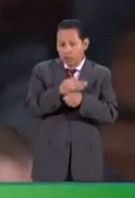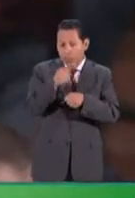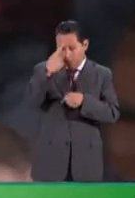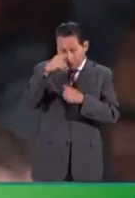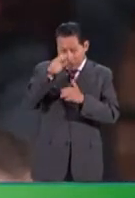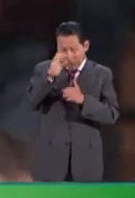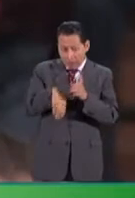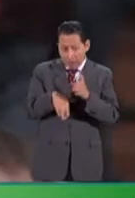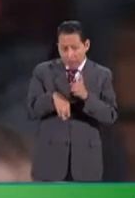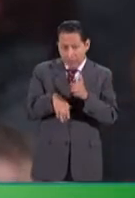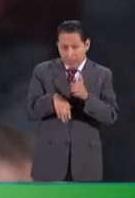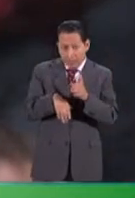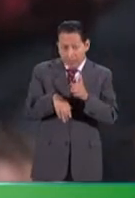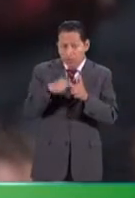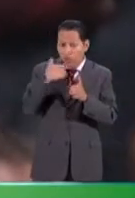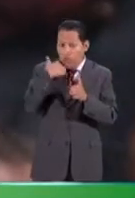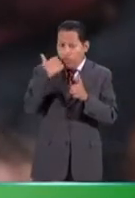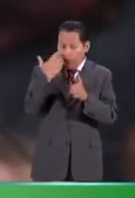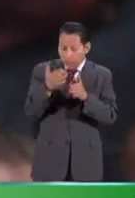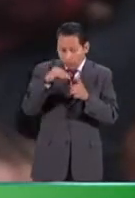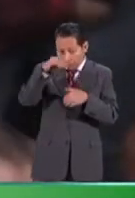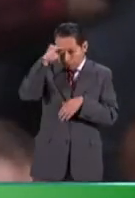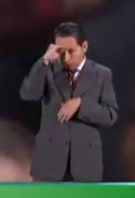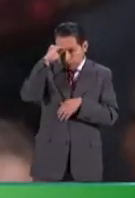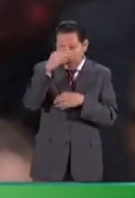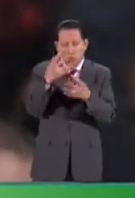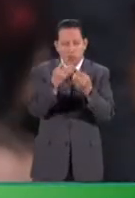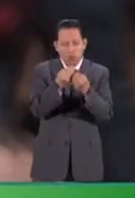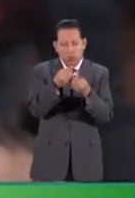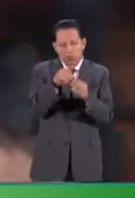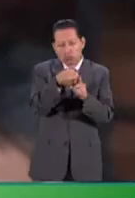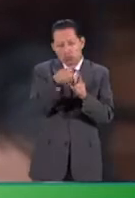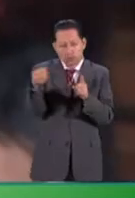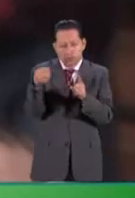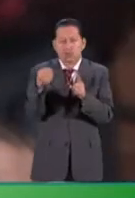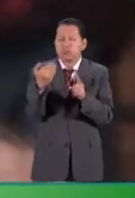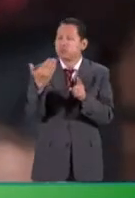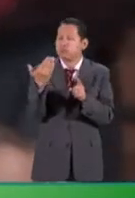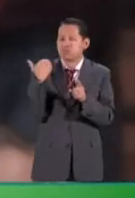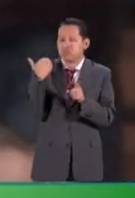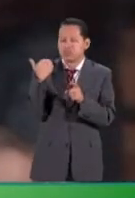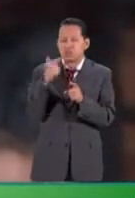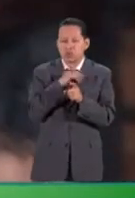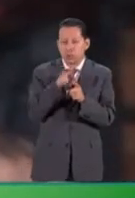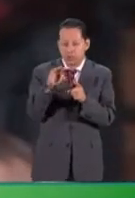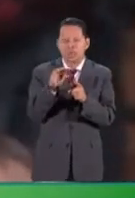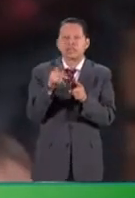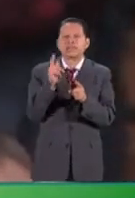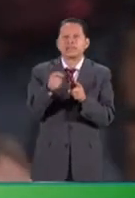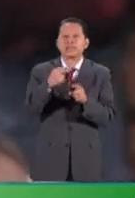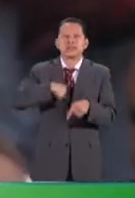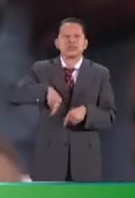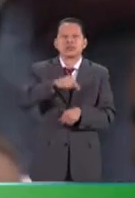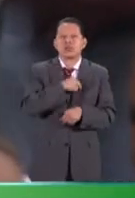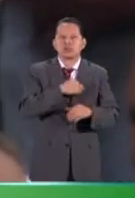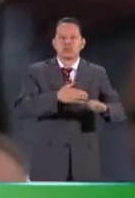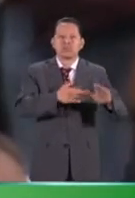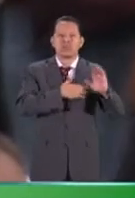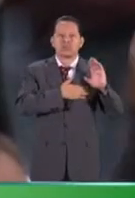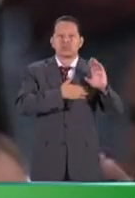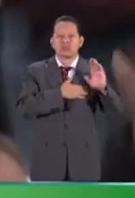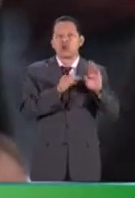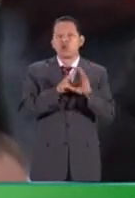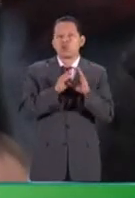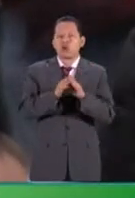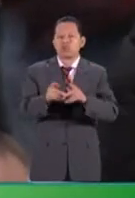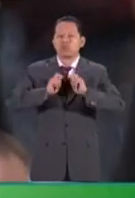concluir, quisiera hacer una reflexión con ustedes. Hace pocos días rendimos protesta en la confiabilidad,